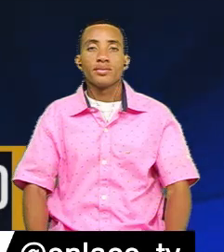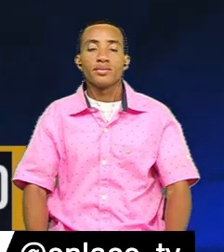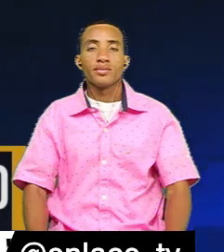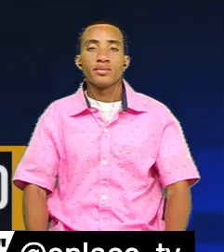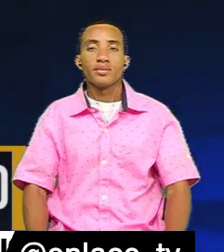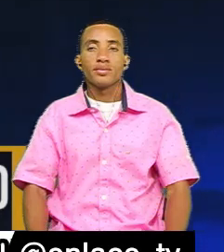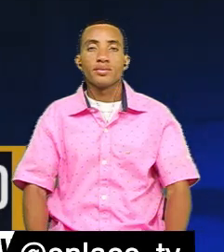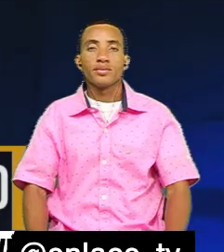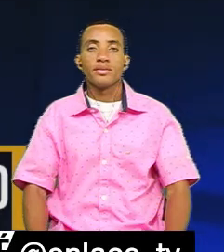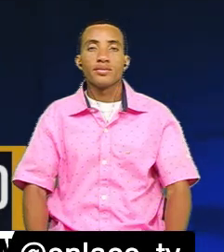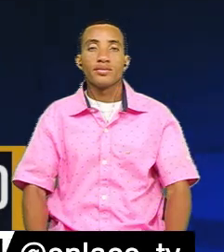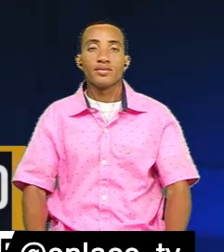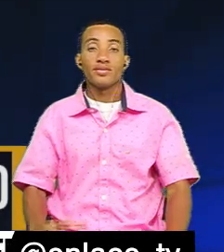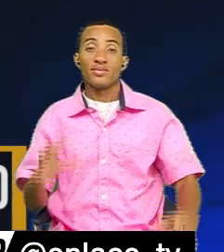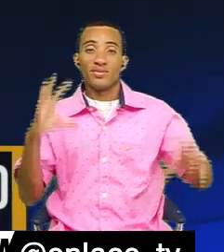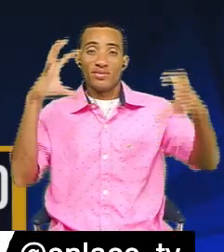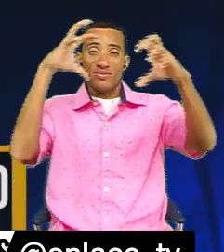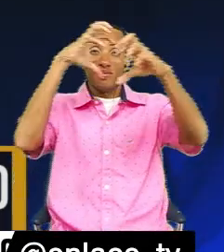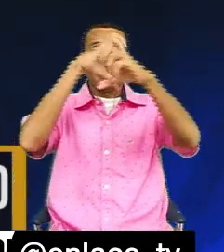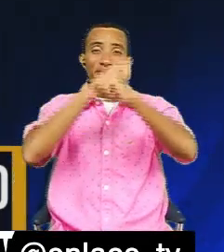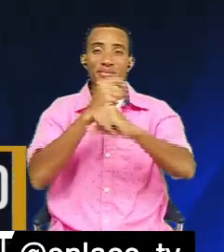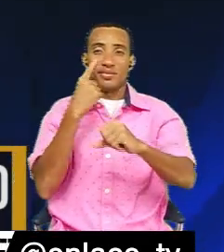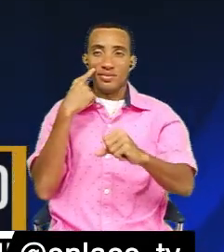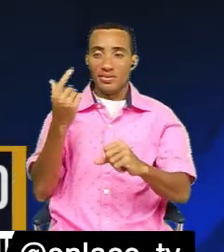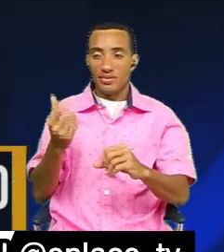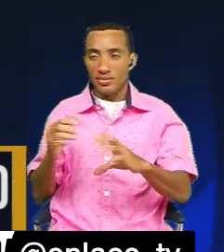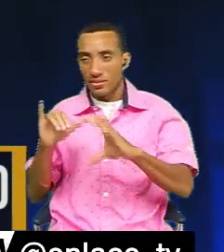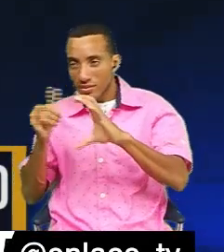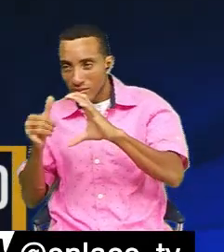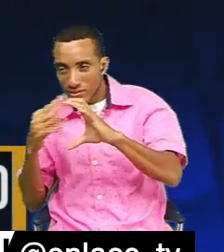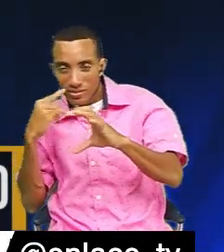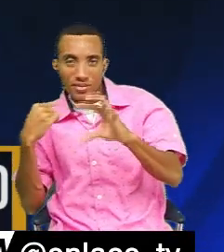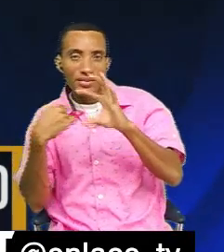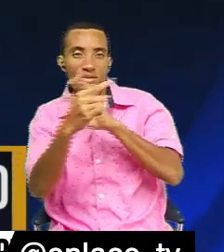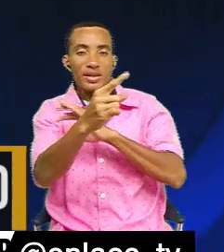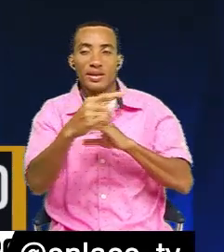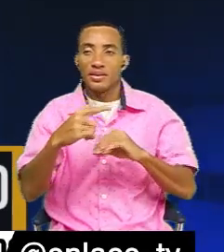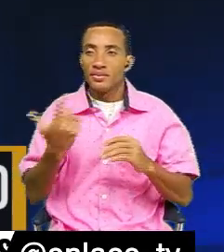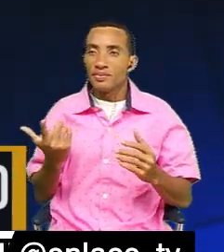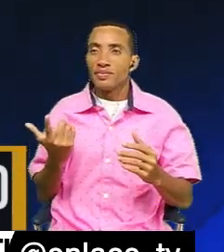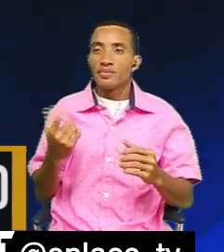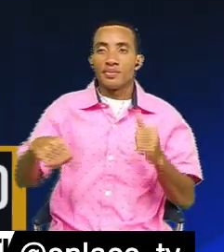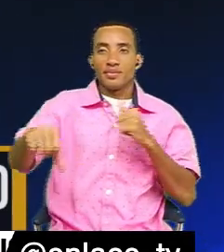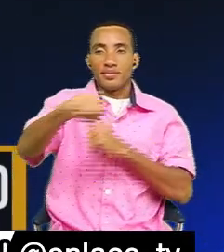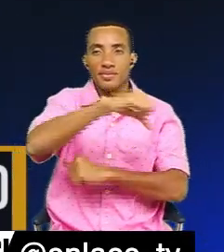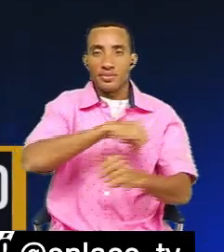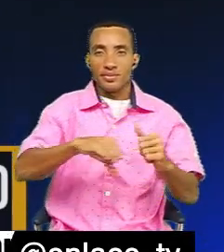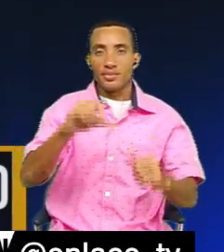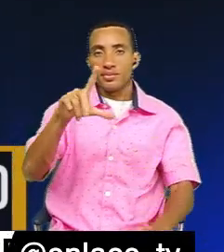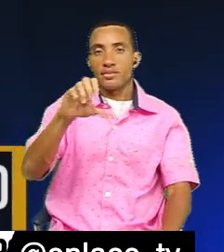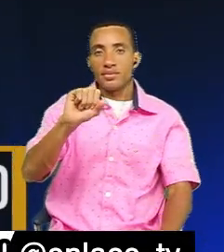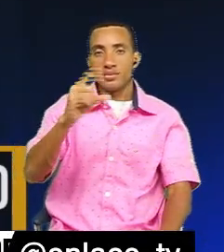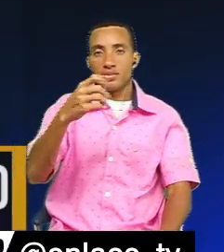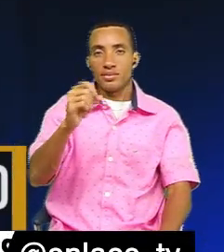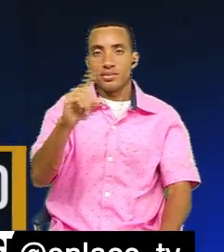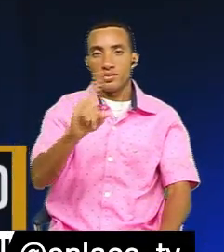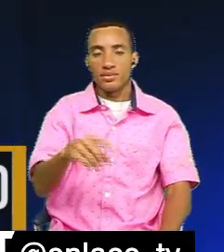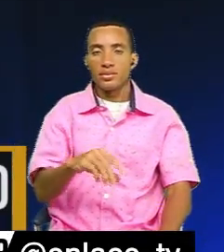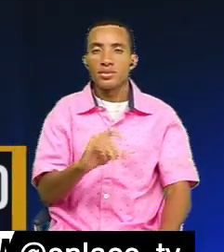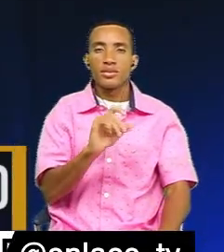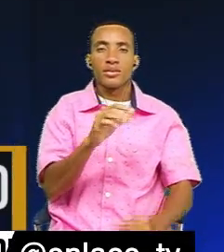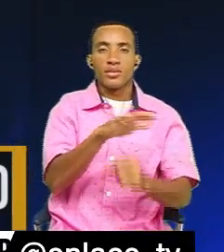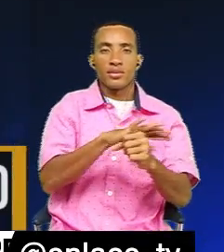Y estas negras imágenes son las enviadas por un reportero ciudadano que desde el Parque Urbanización Los Lagos, en el barrio Primero de Mayo, nos muestra